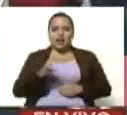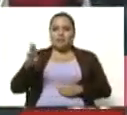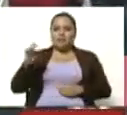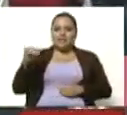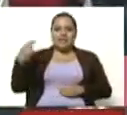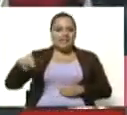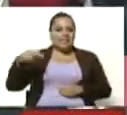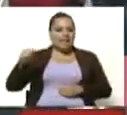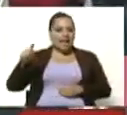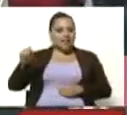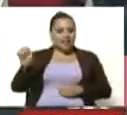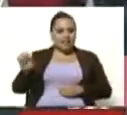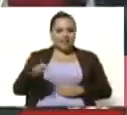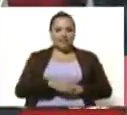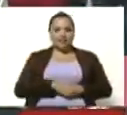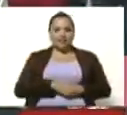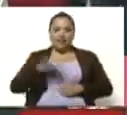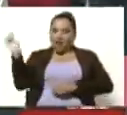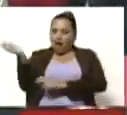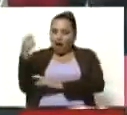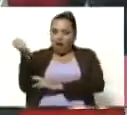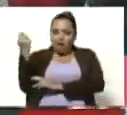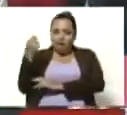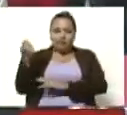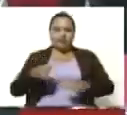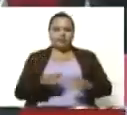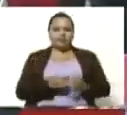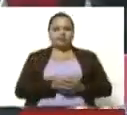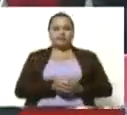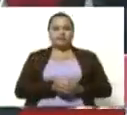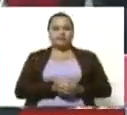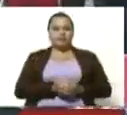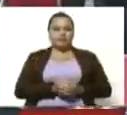Rodríguez apure amor